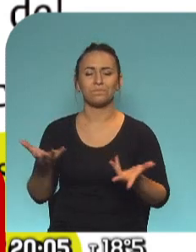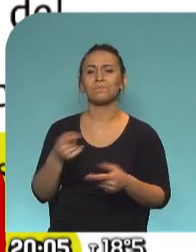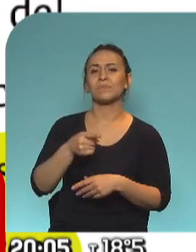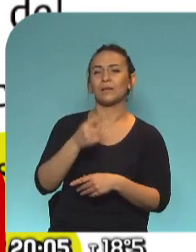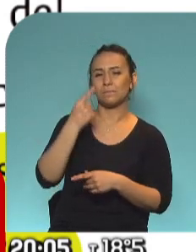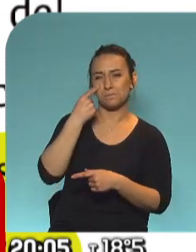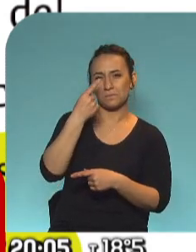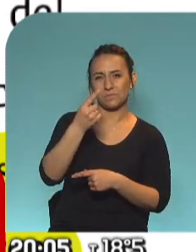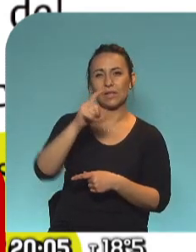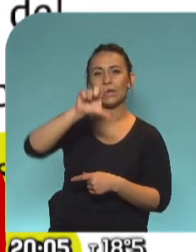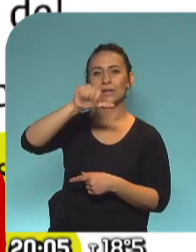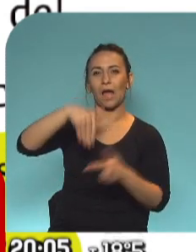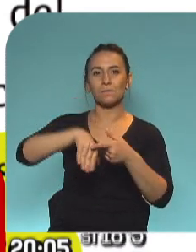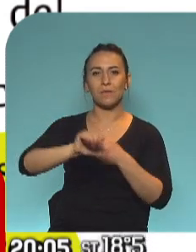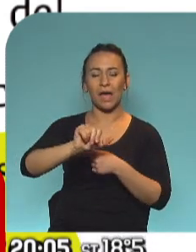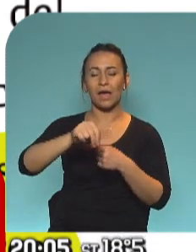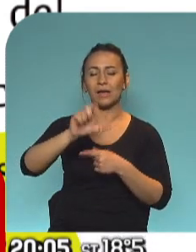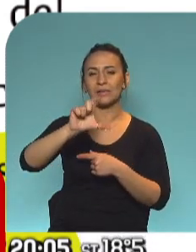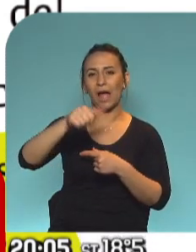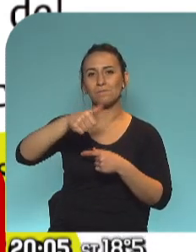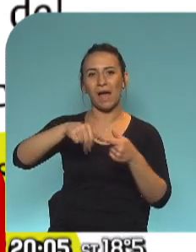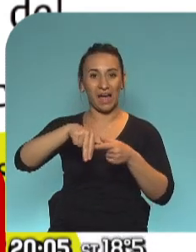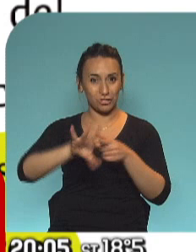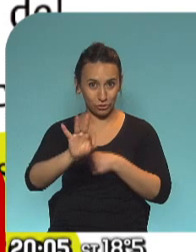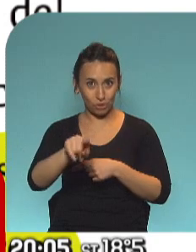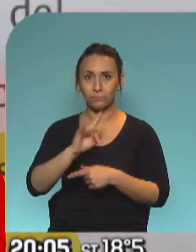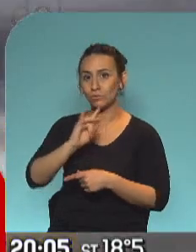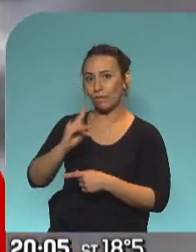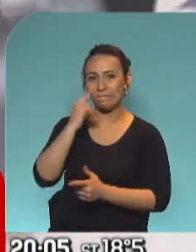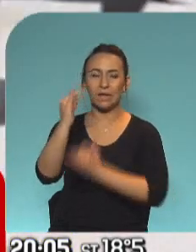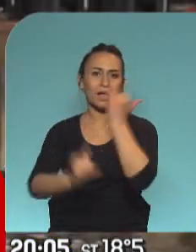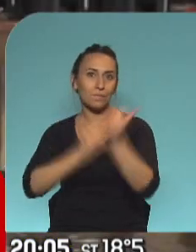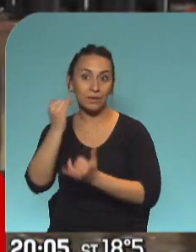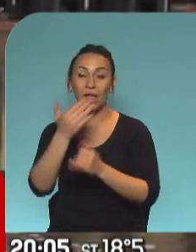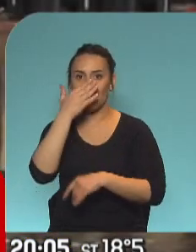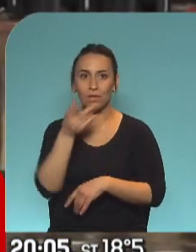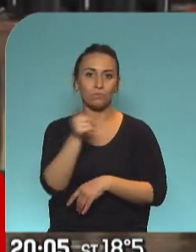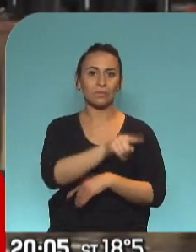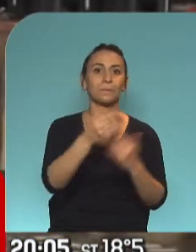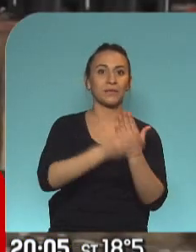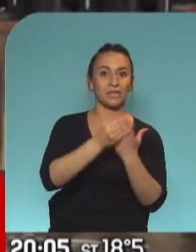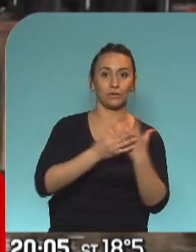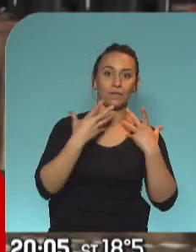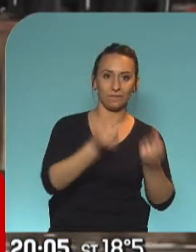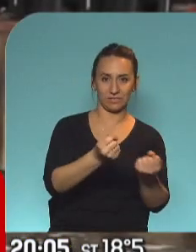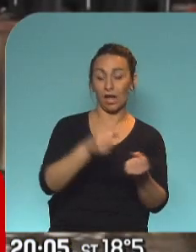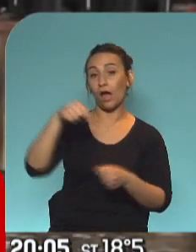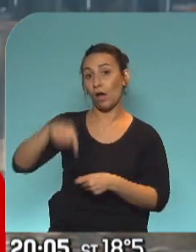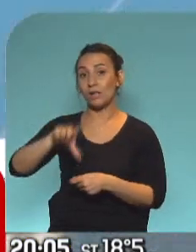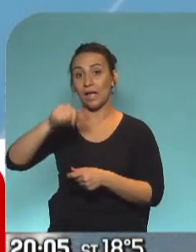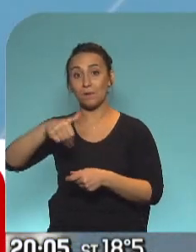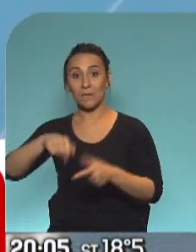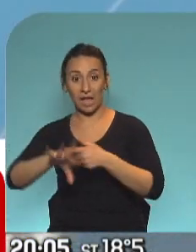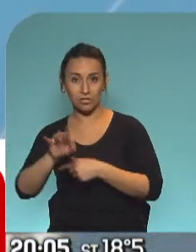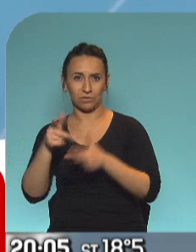cuente, para que nos explique o nos trate de explicar, y antes de tener aquí al ministro de Defensa. Hoy, Cristina Camaño decía. Bueno,